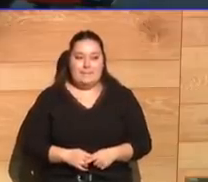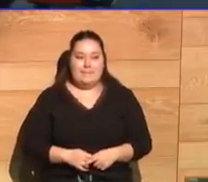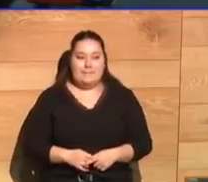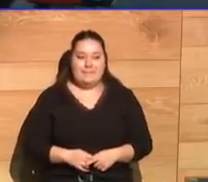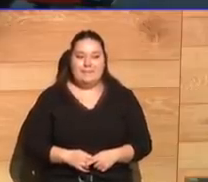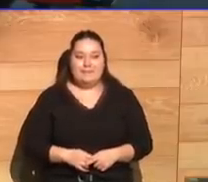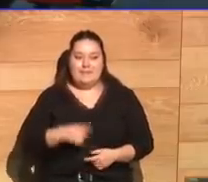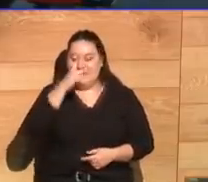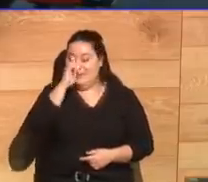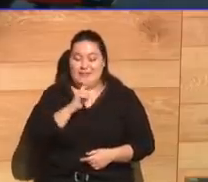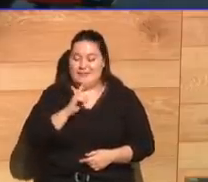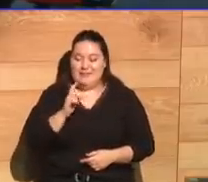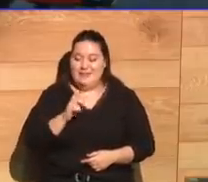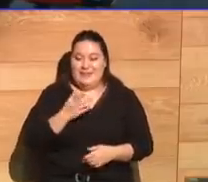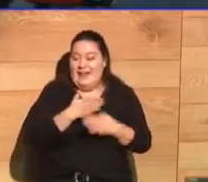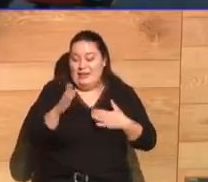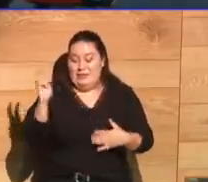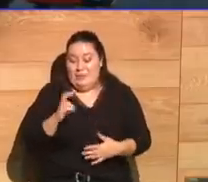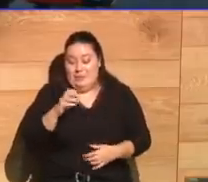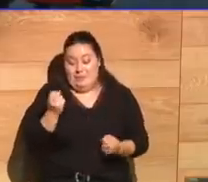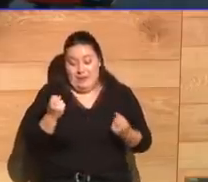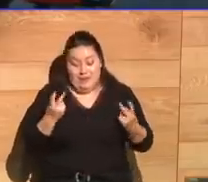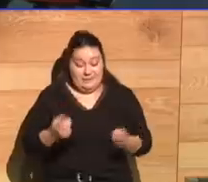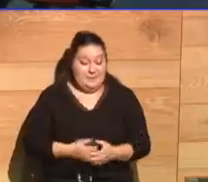Si es que yo no sé para qué venimos los demás.